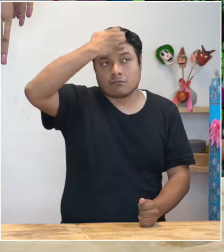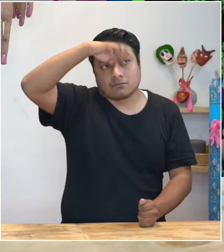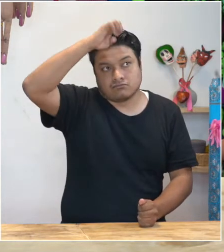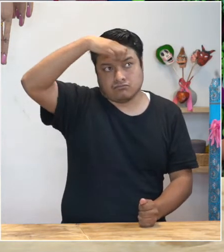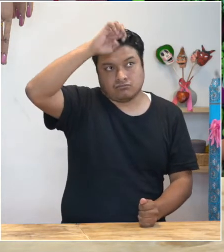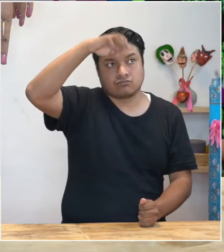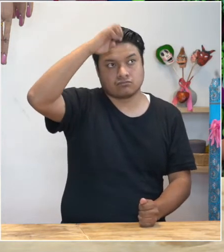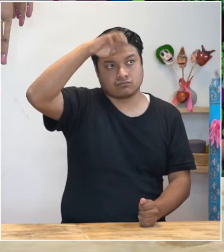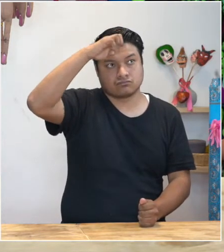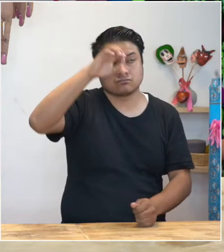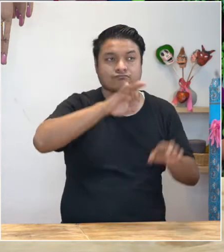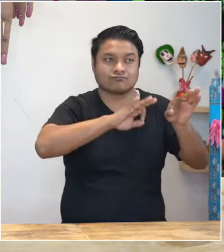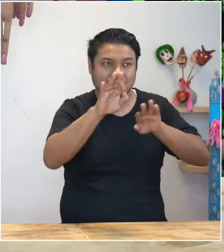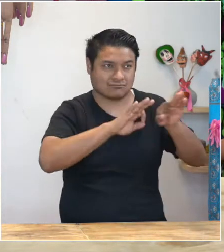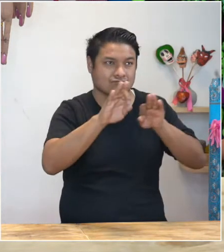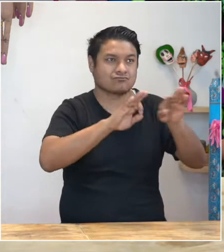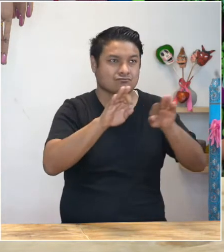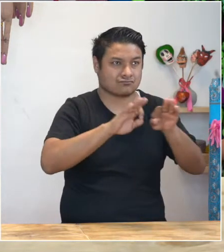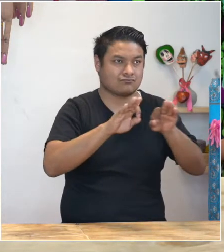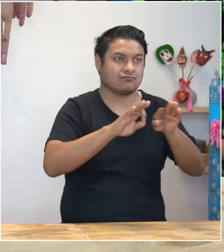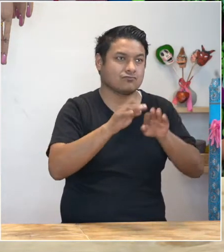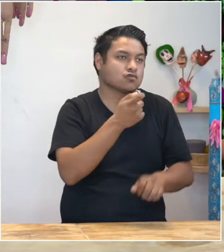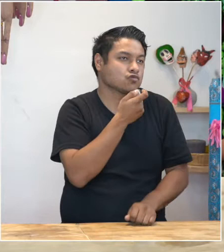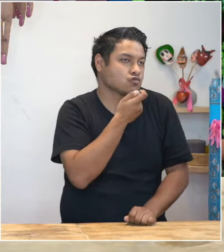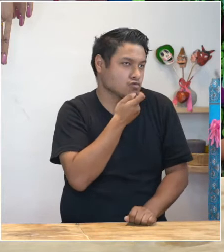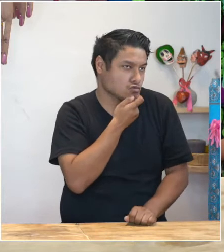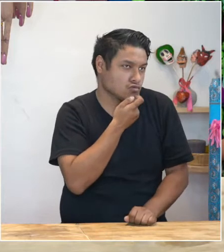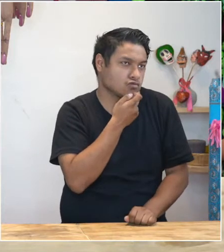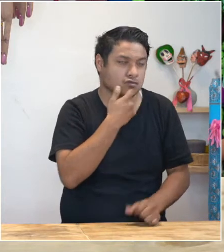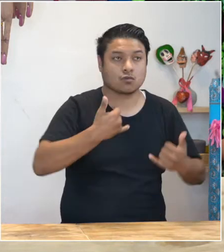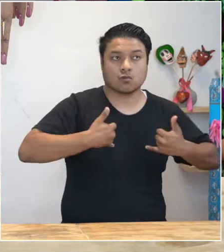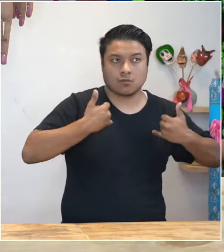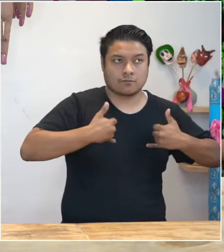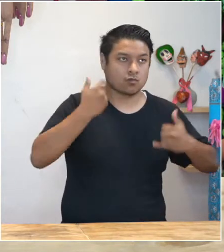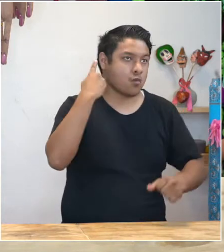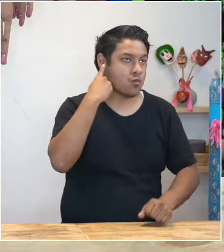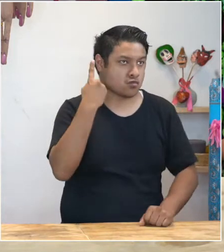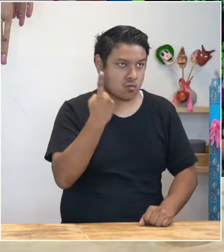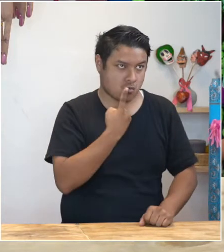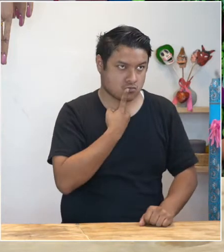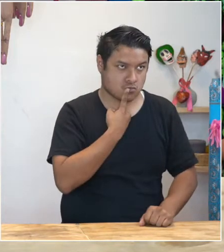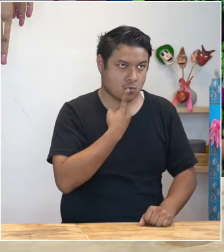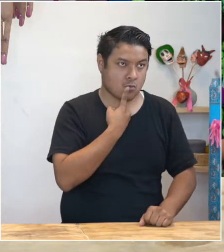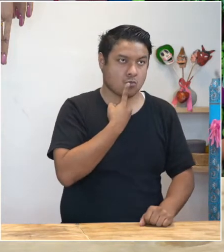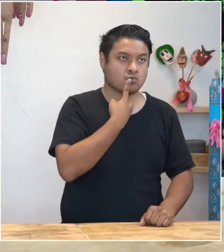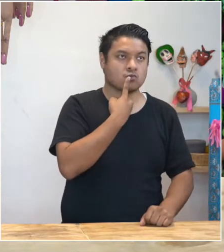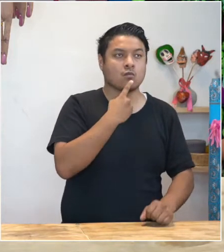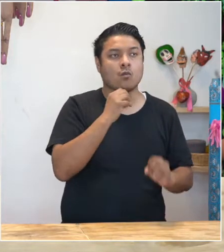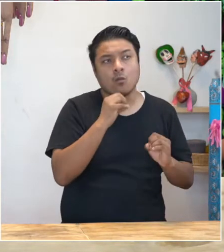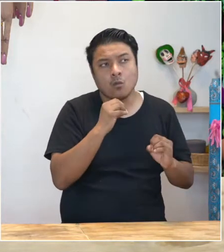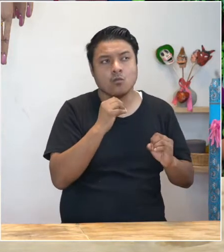con la comunidad sorda, con los niños y los jóvenes con alguna discapacidad, pues puedo compartirles